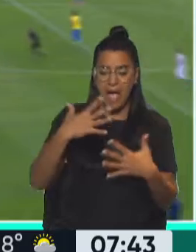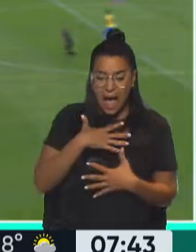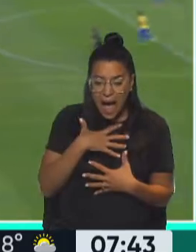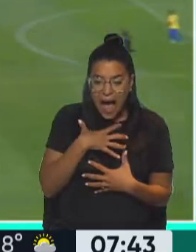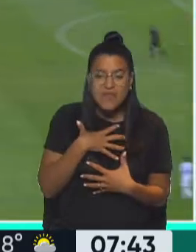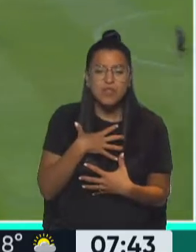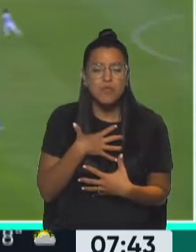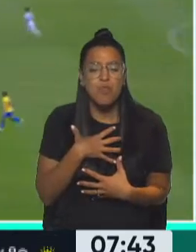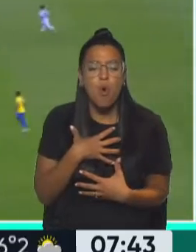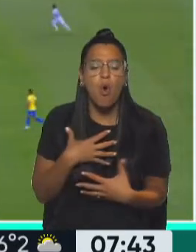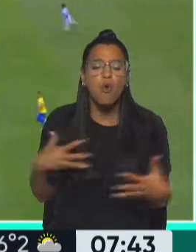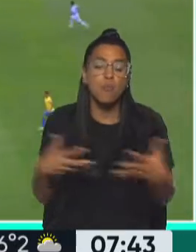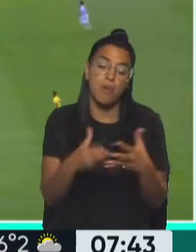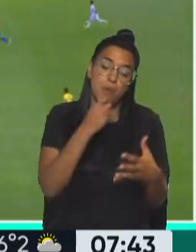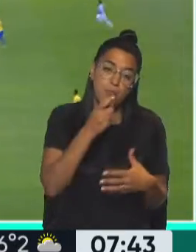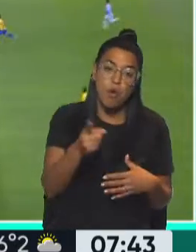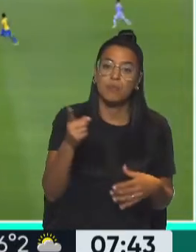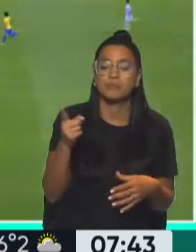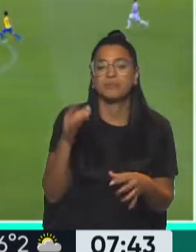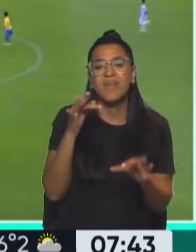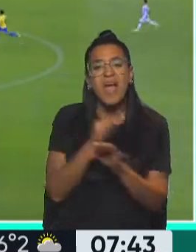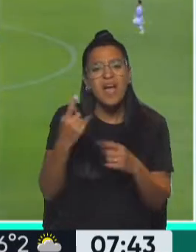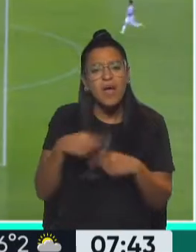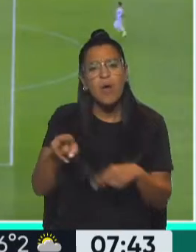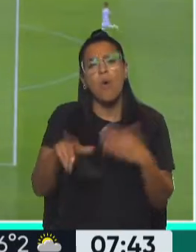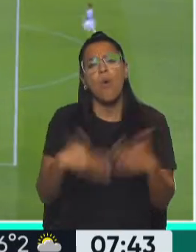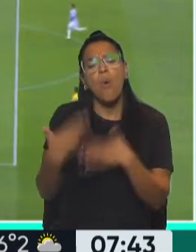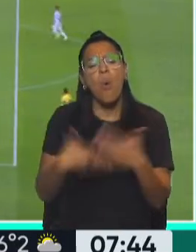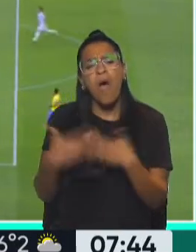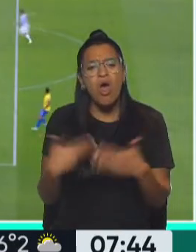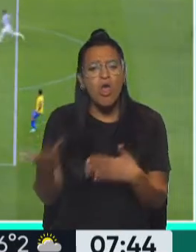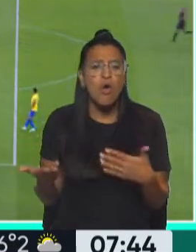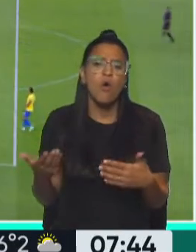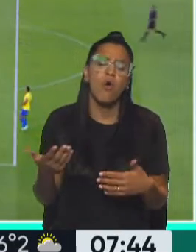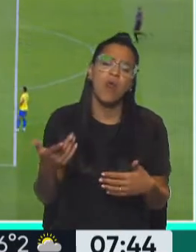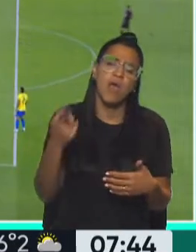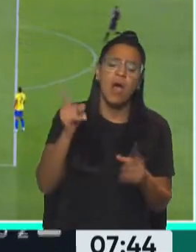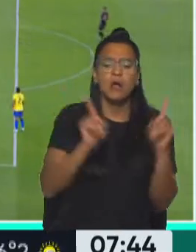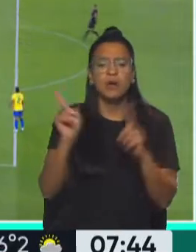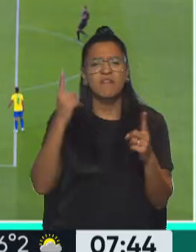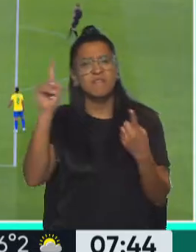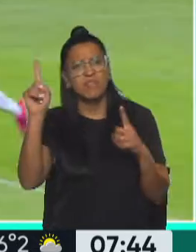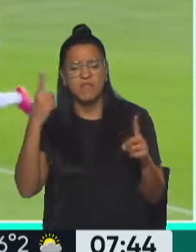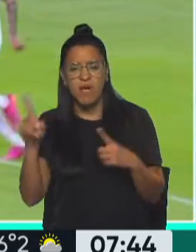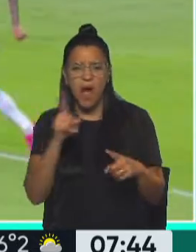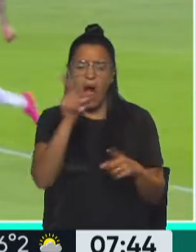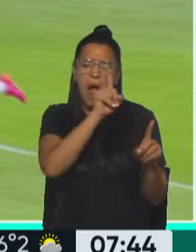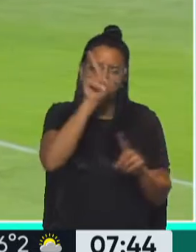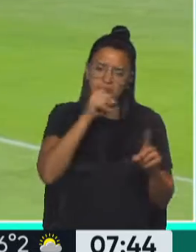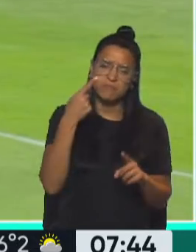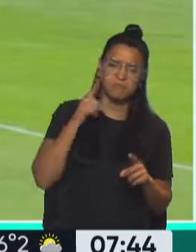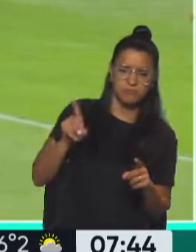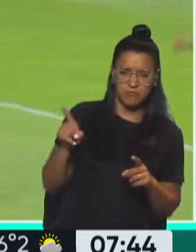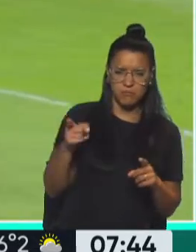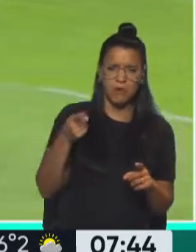del grupo? Porque si ha tenido una característica, porque los jugadores prácticamente, salvo algunas excepciones, algunos desconocidos para el